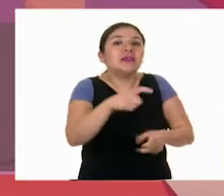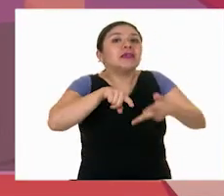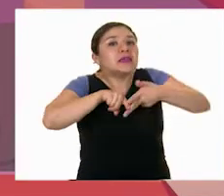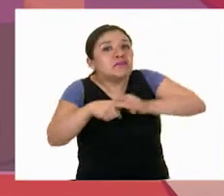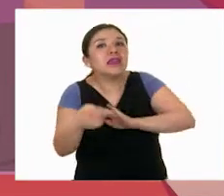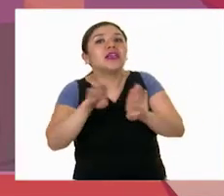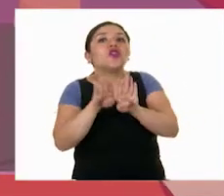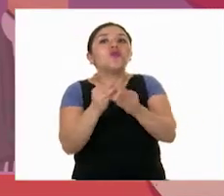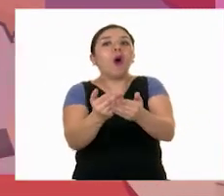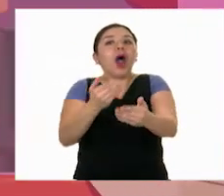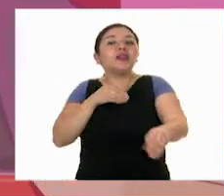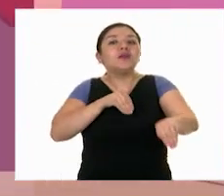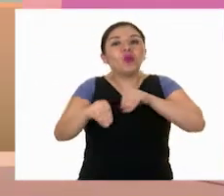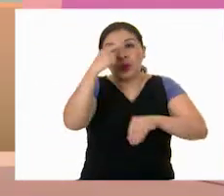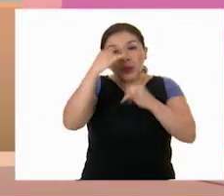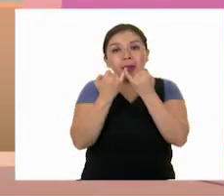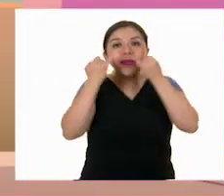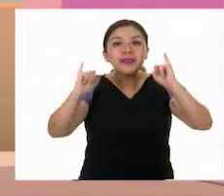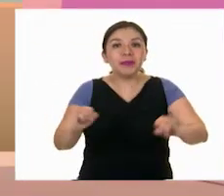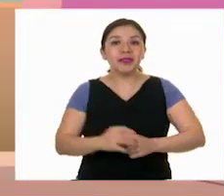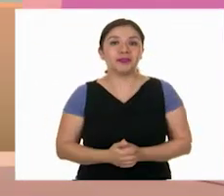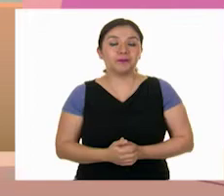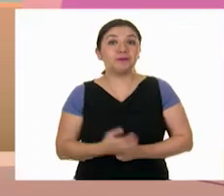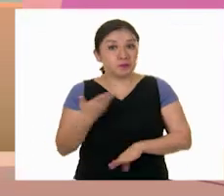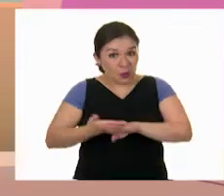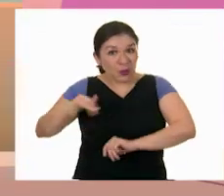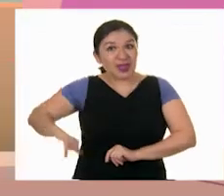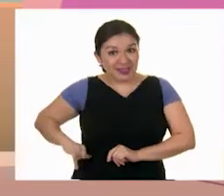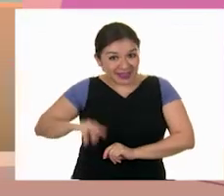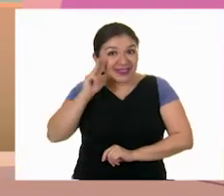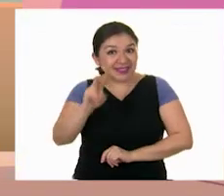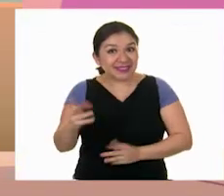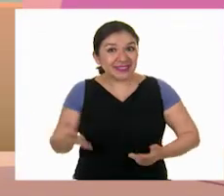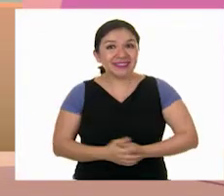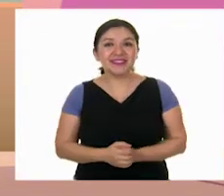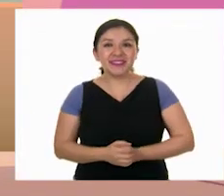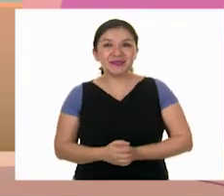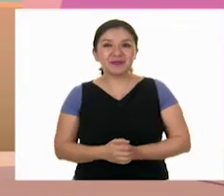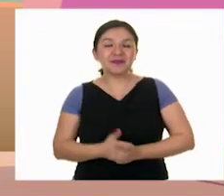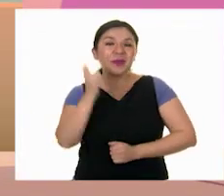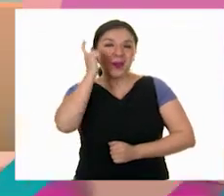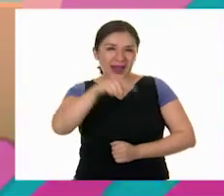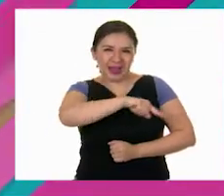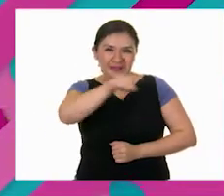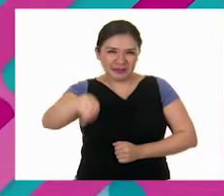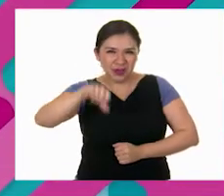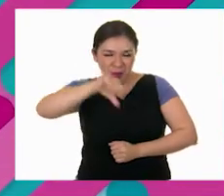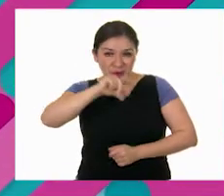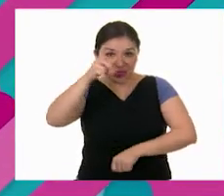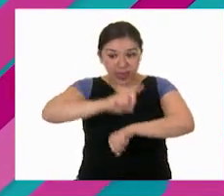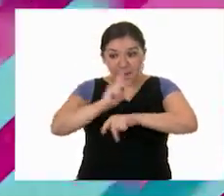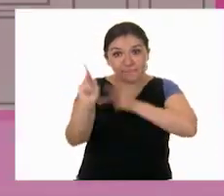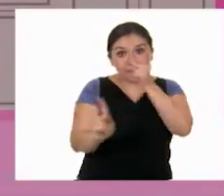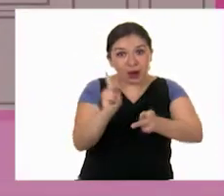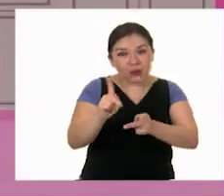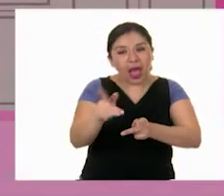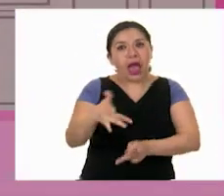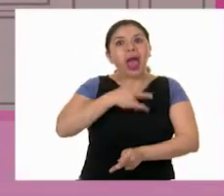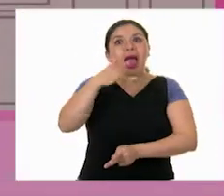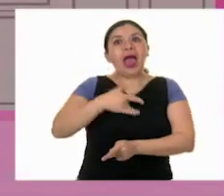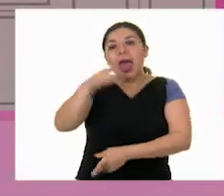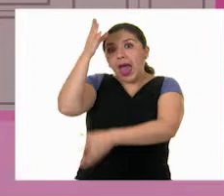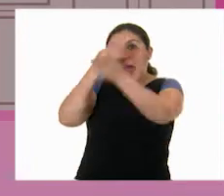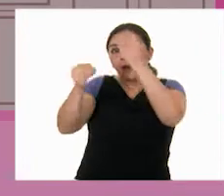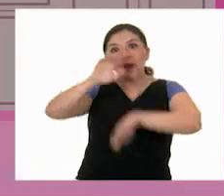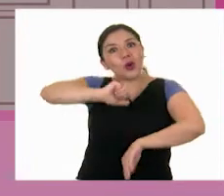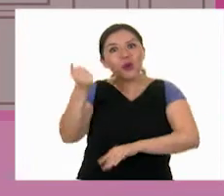conspiración, lo que provocó que se iniciara anticipadamente el movimiento de independencia. Interesante, ¿verdad? Esperamos que con la pregunta